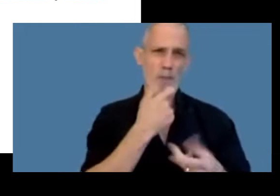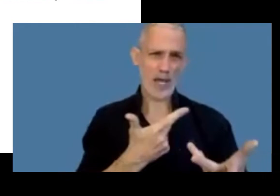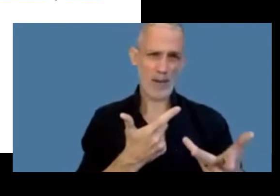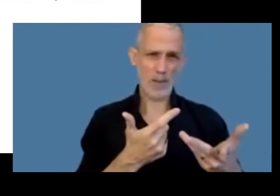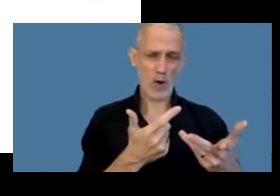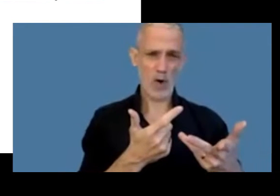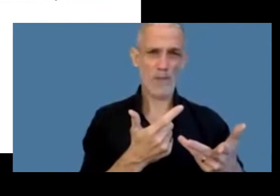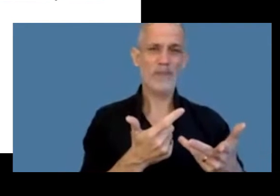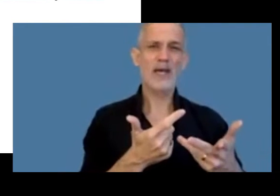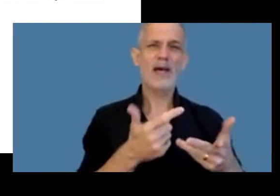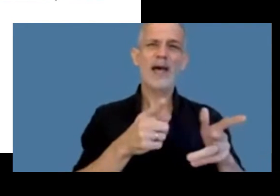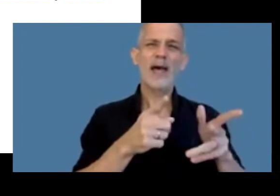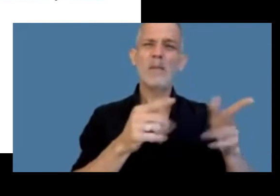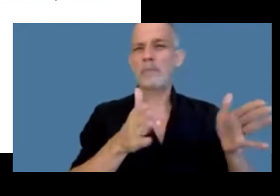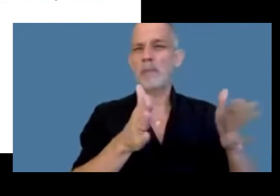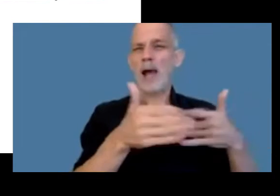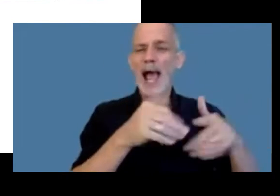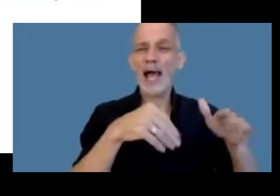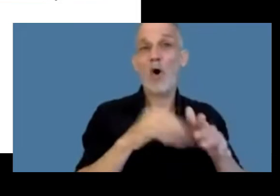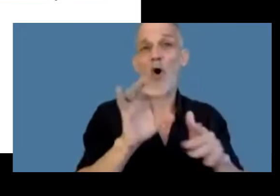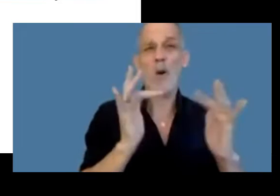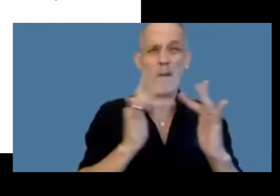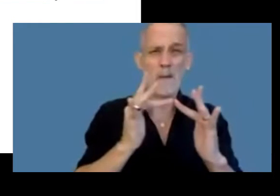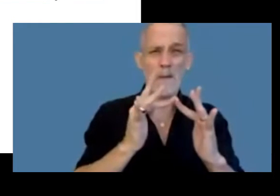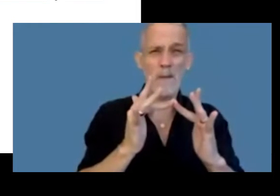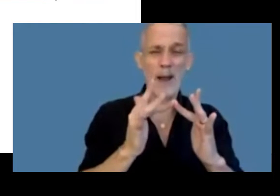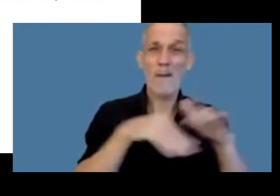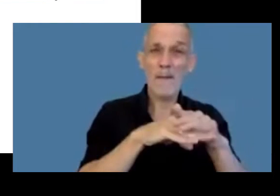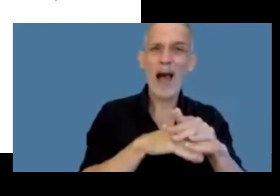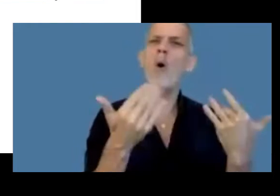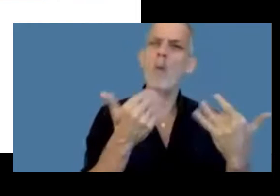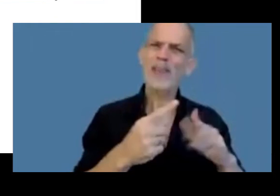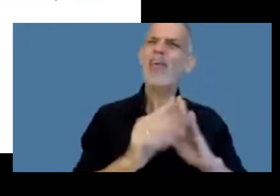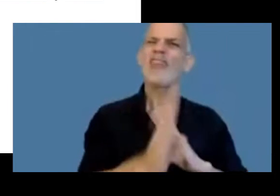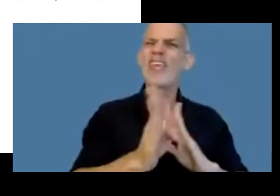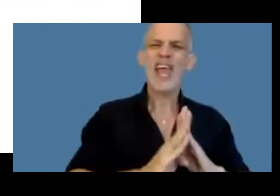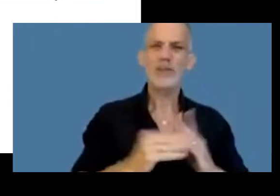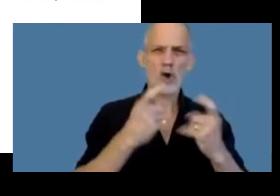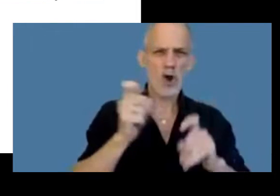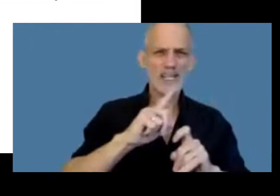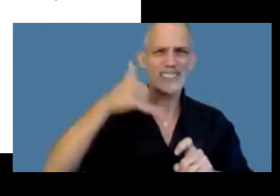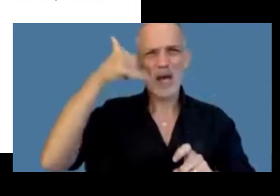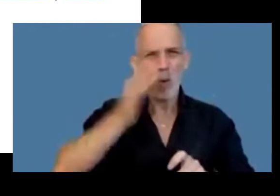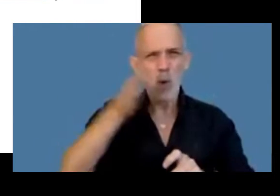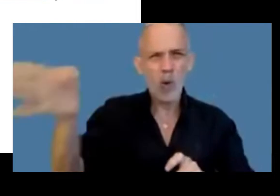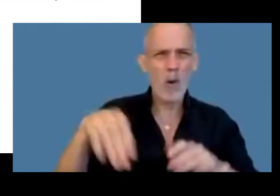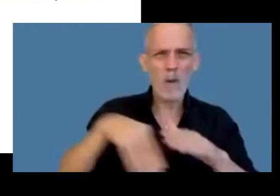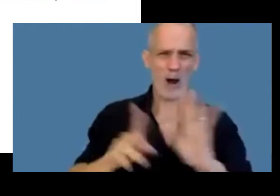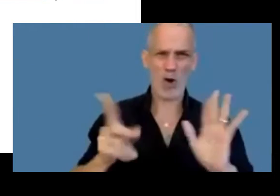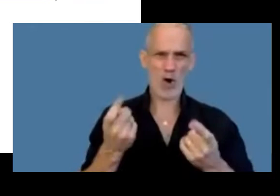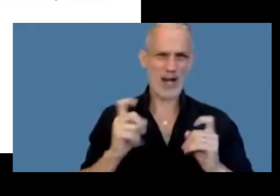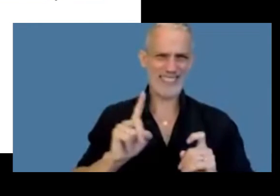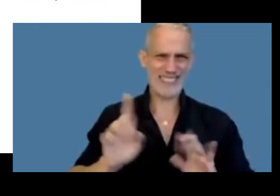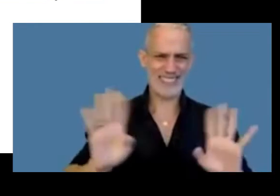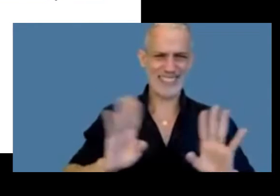home banking o online banking, pueden hacerlo directamente sin necesidad de acudir a la entidad bancaria. En